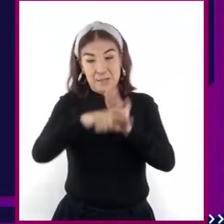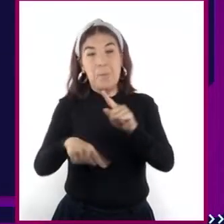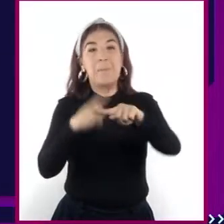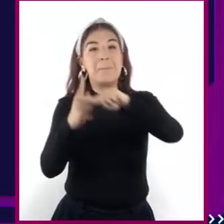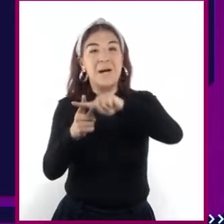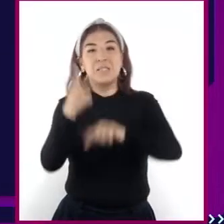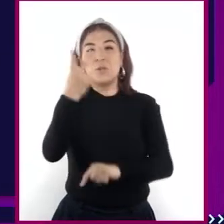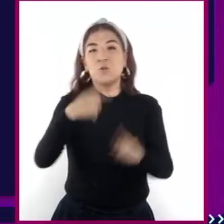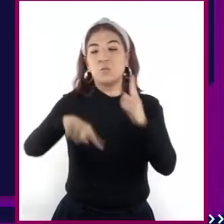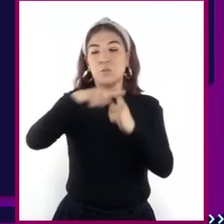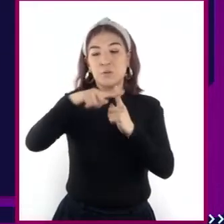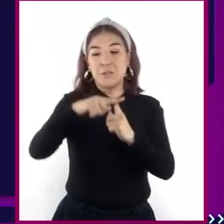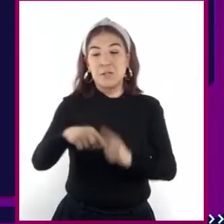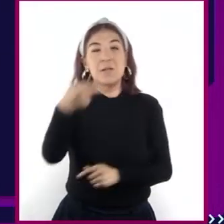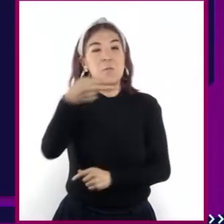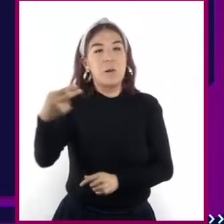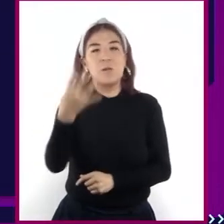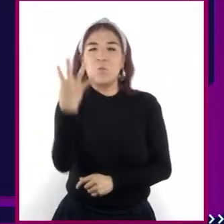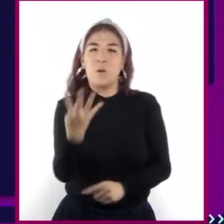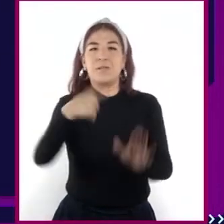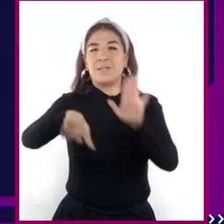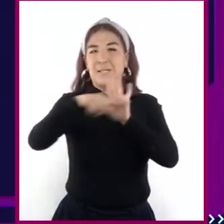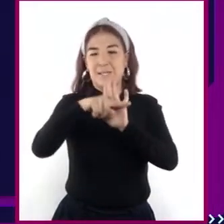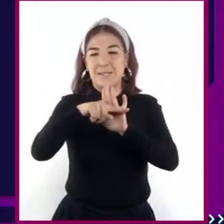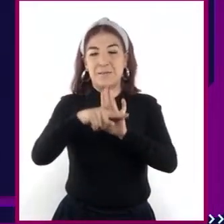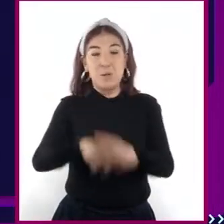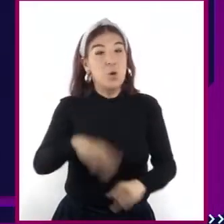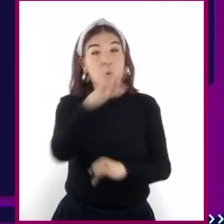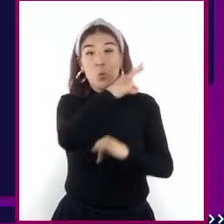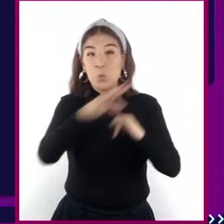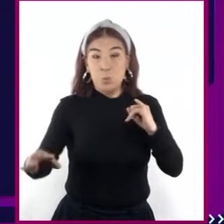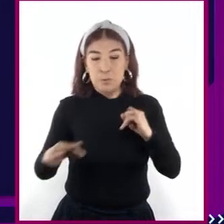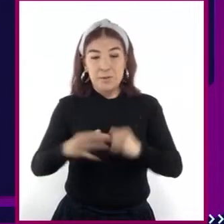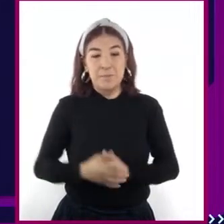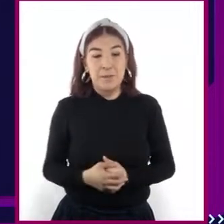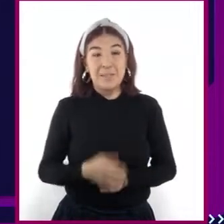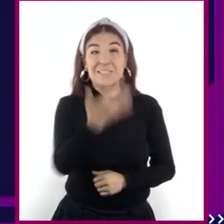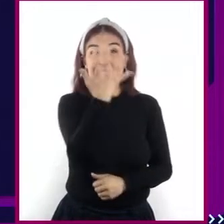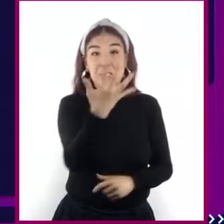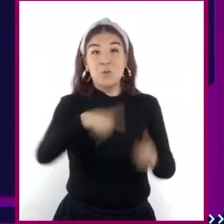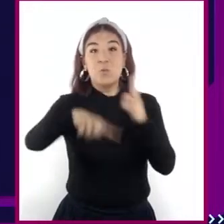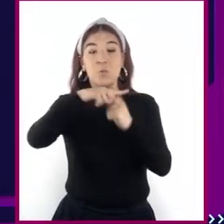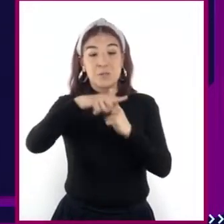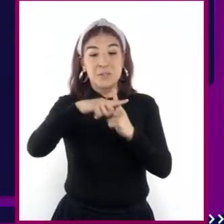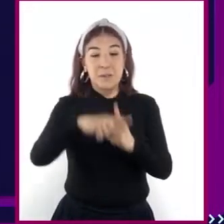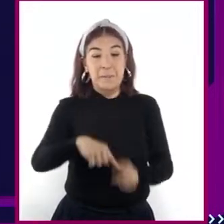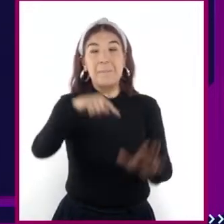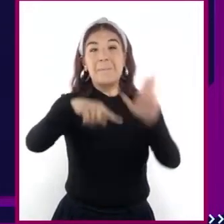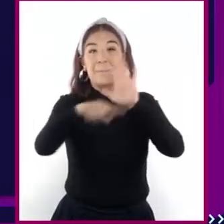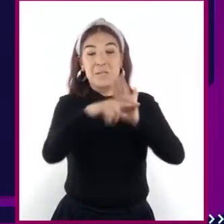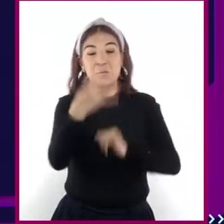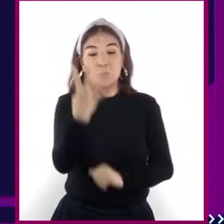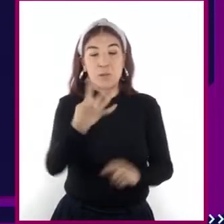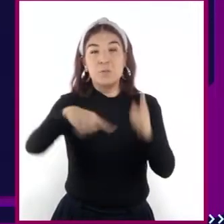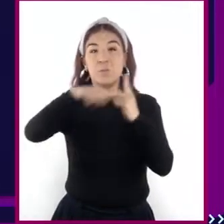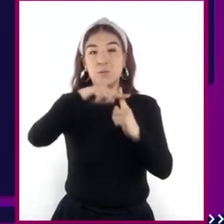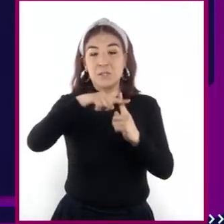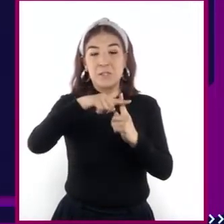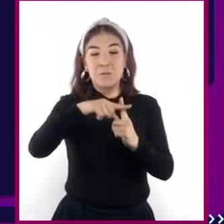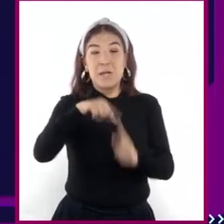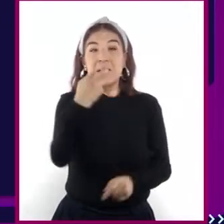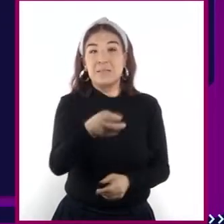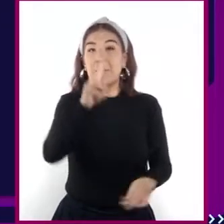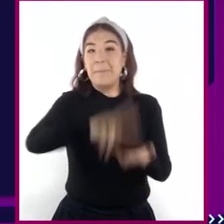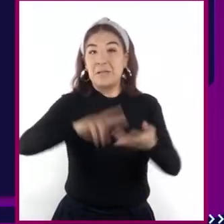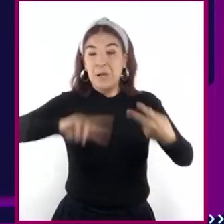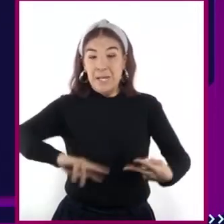positivo, igual a 4 negativo. Y finalmente, para 5 positivo menos 4 positivo, cuyo